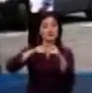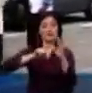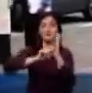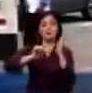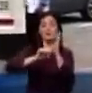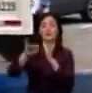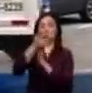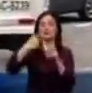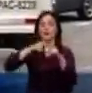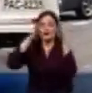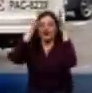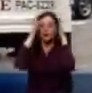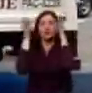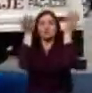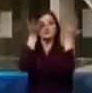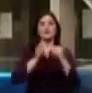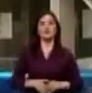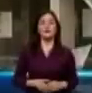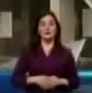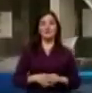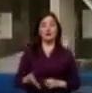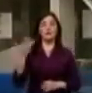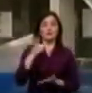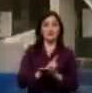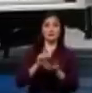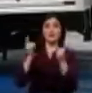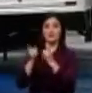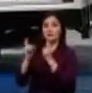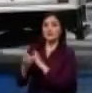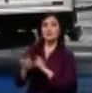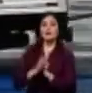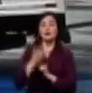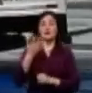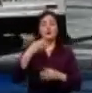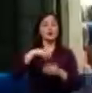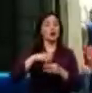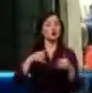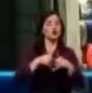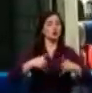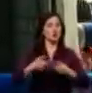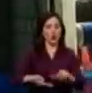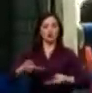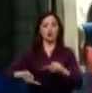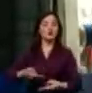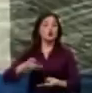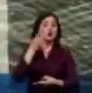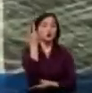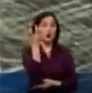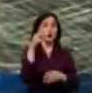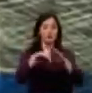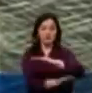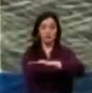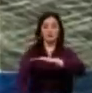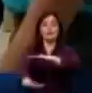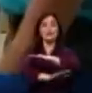del servicio de rentas internas que realizó la mudanza la semana pasada. Los 12 locales comerciales que estarán ubicados en la